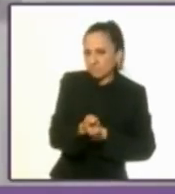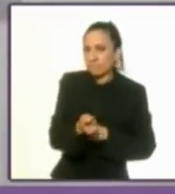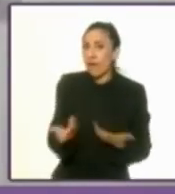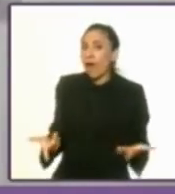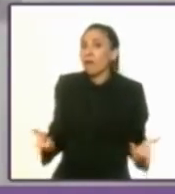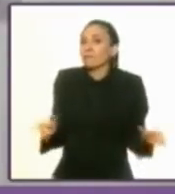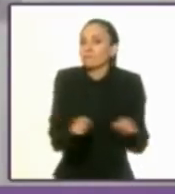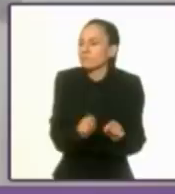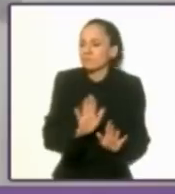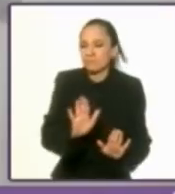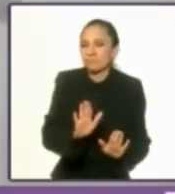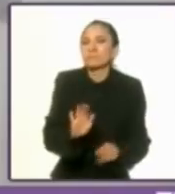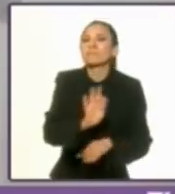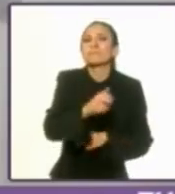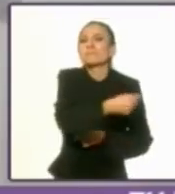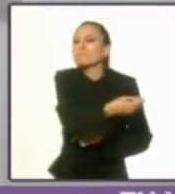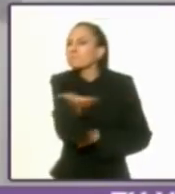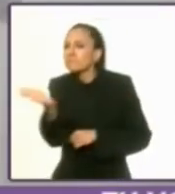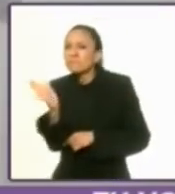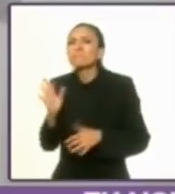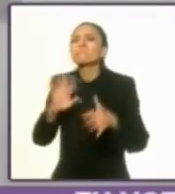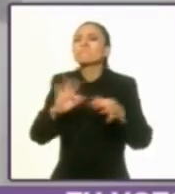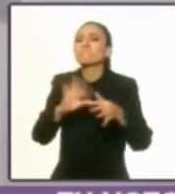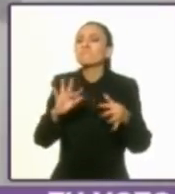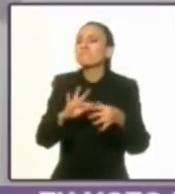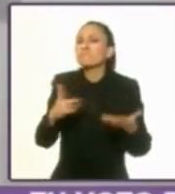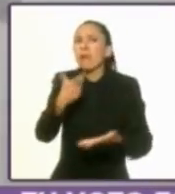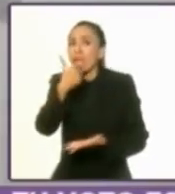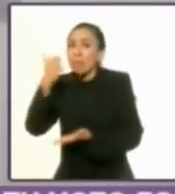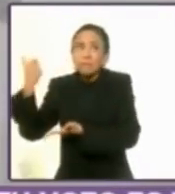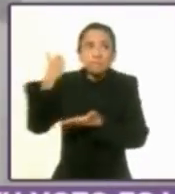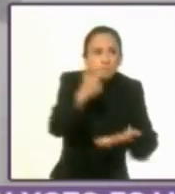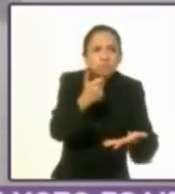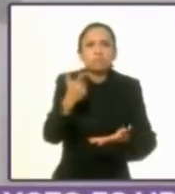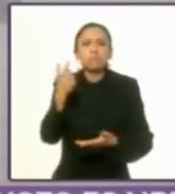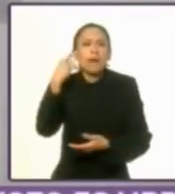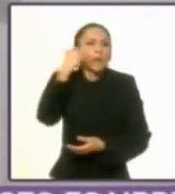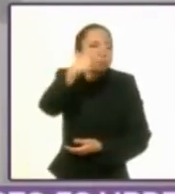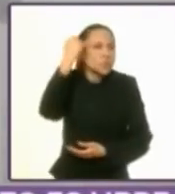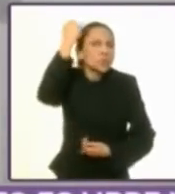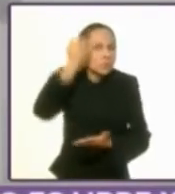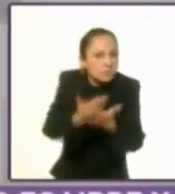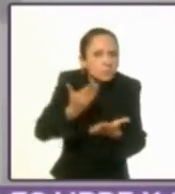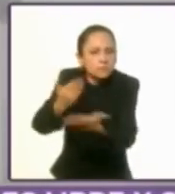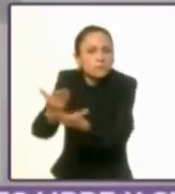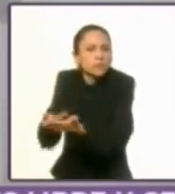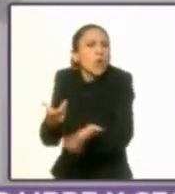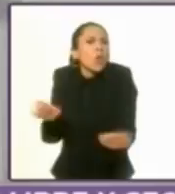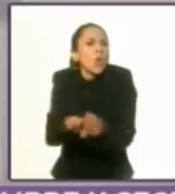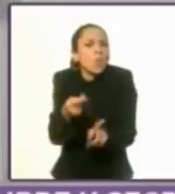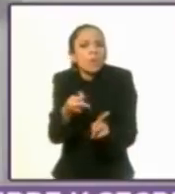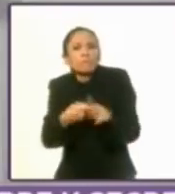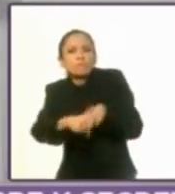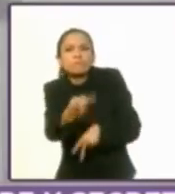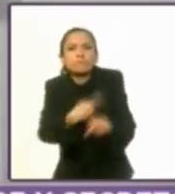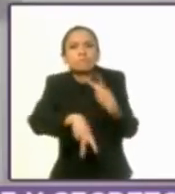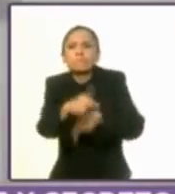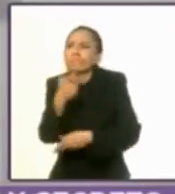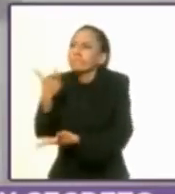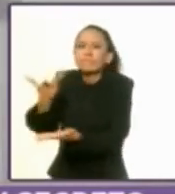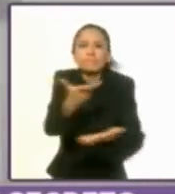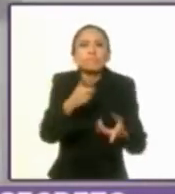cuenten o nos precisen de dónde van a sacar el dinero con todas las propuestas y ha habido algunas que se han planteado pero vale la pena para que